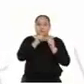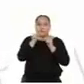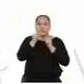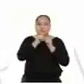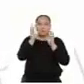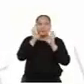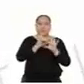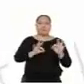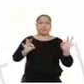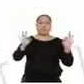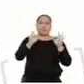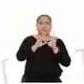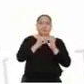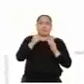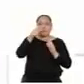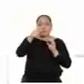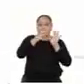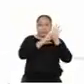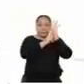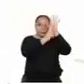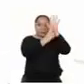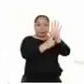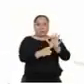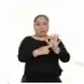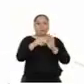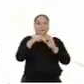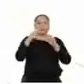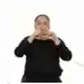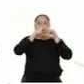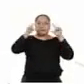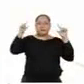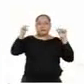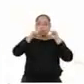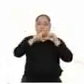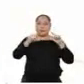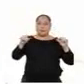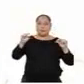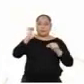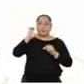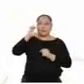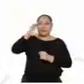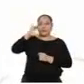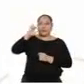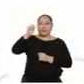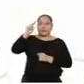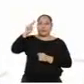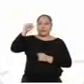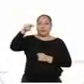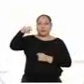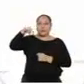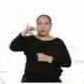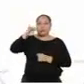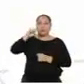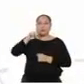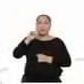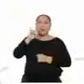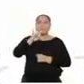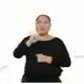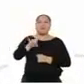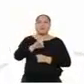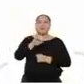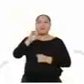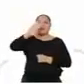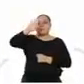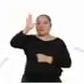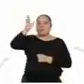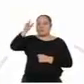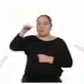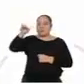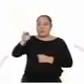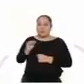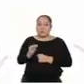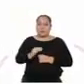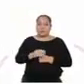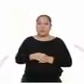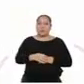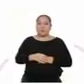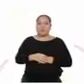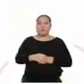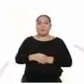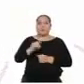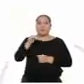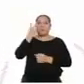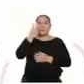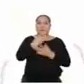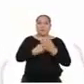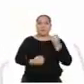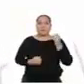importante es que, para representar un sistema de ecuaciones, se utilizan normalmente las llaves. Esto significa que ambas